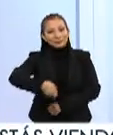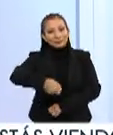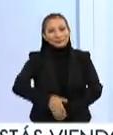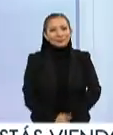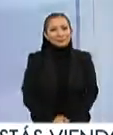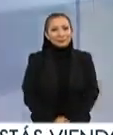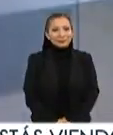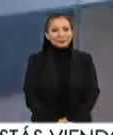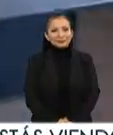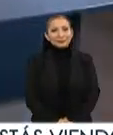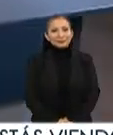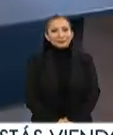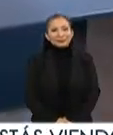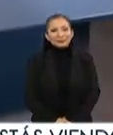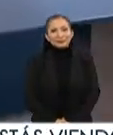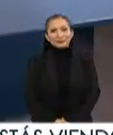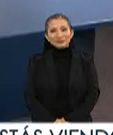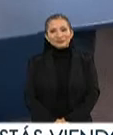saludarte.